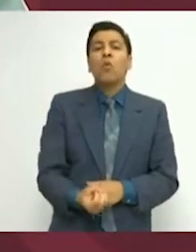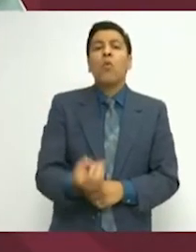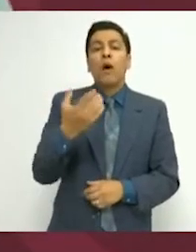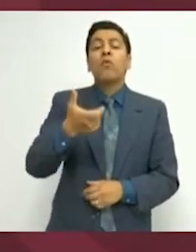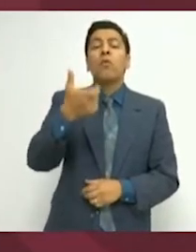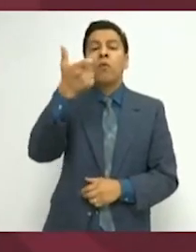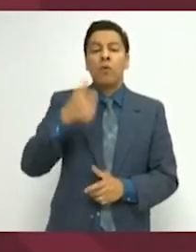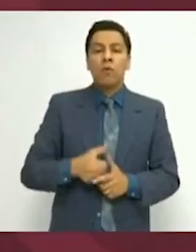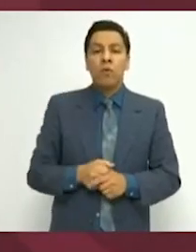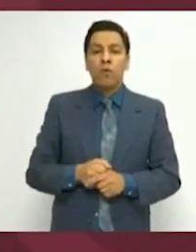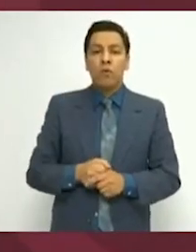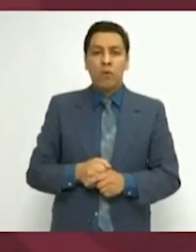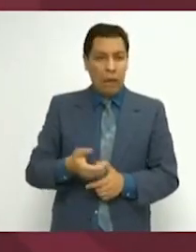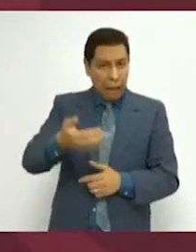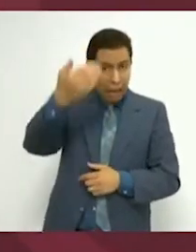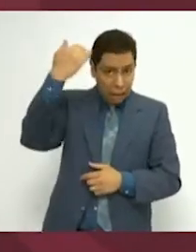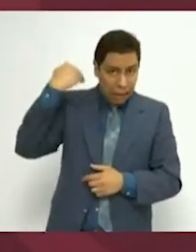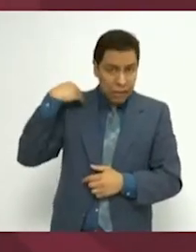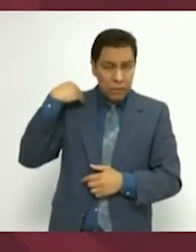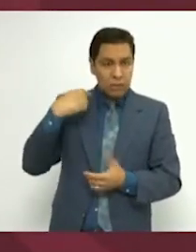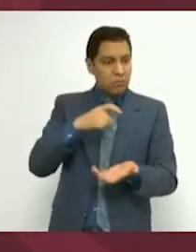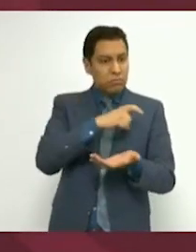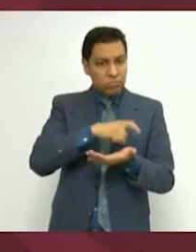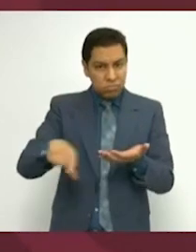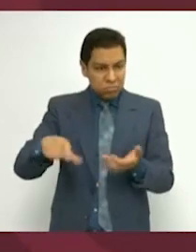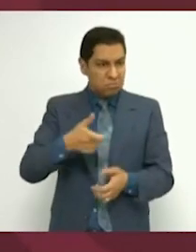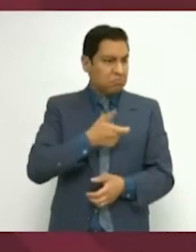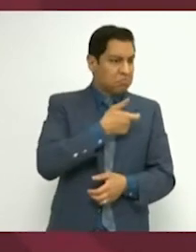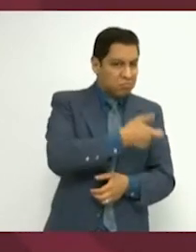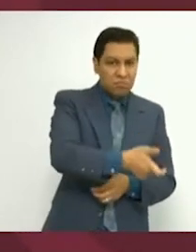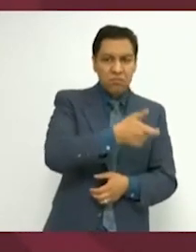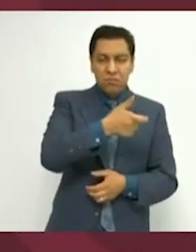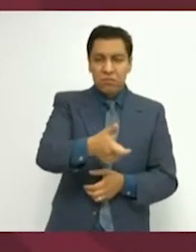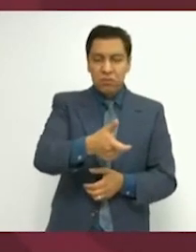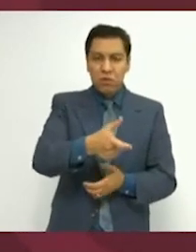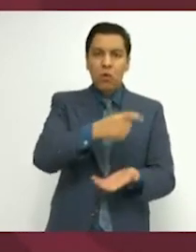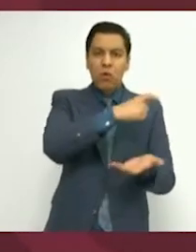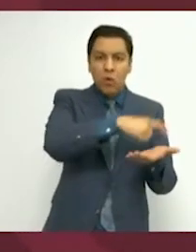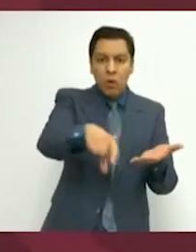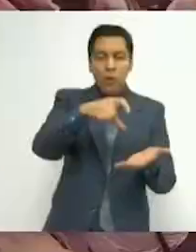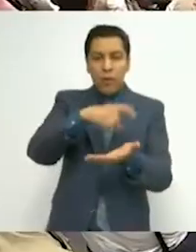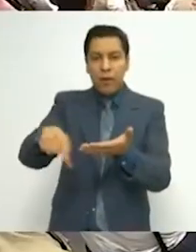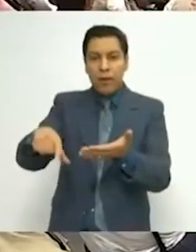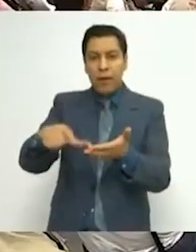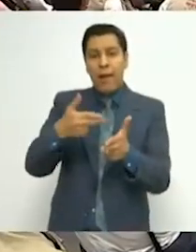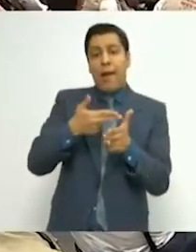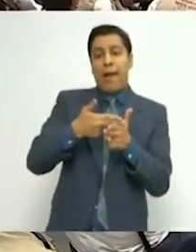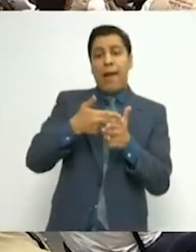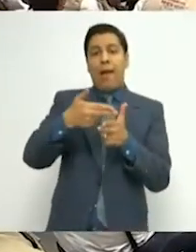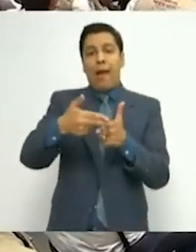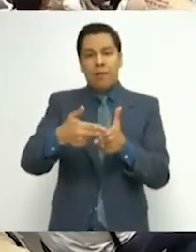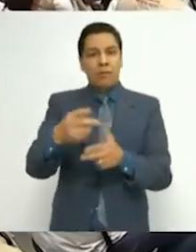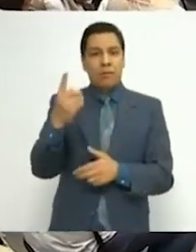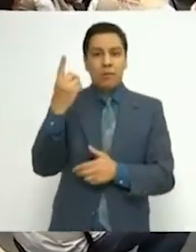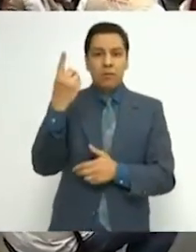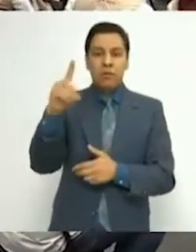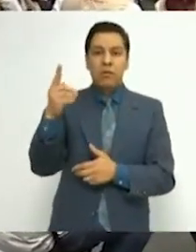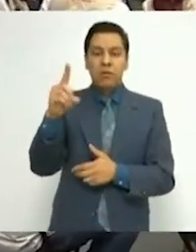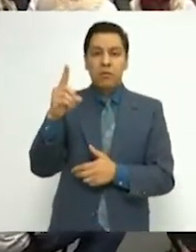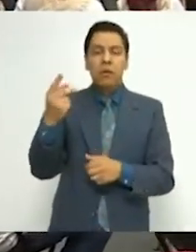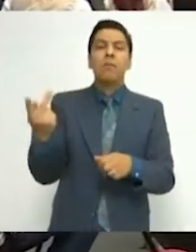Y nos alcanzaba todavía hasta diciembre, nos